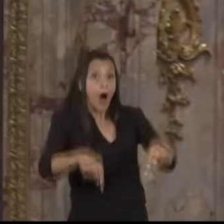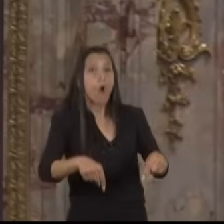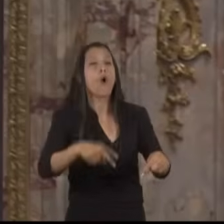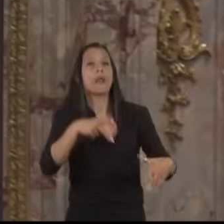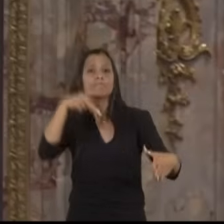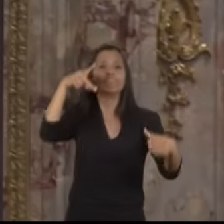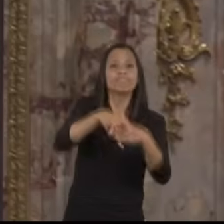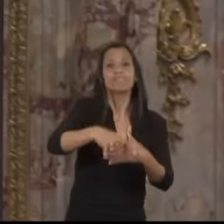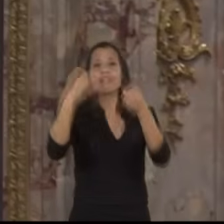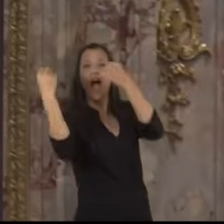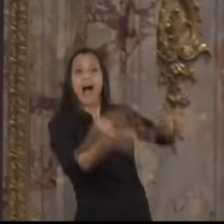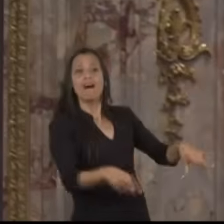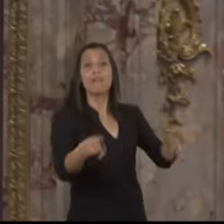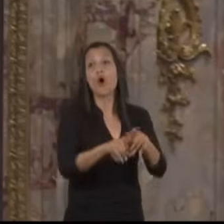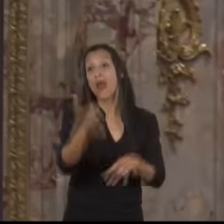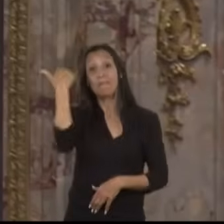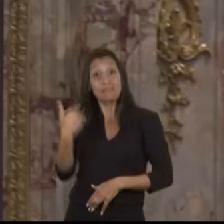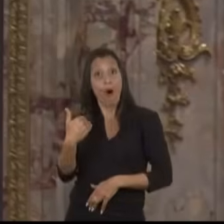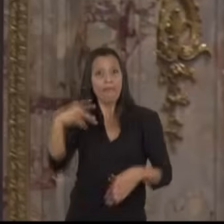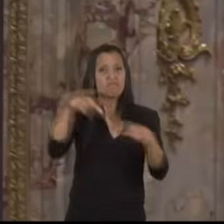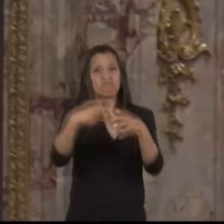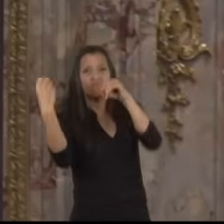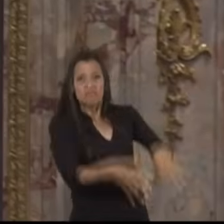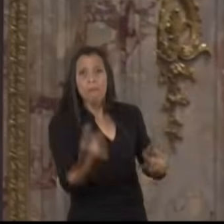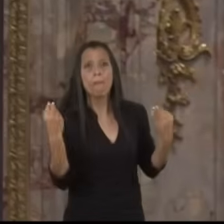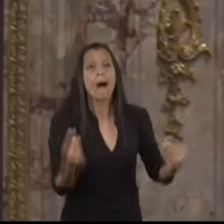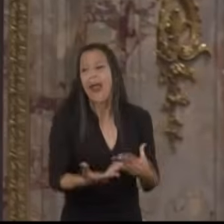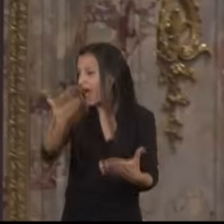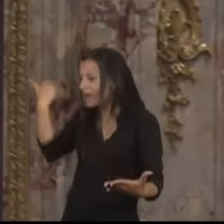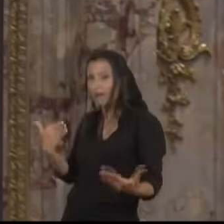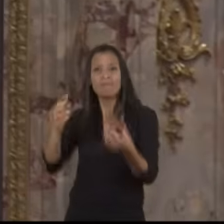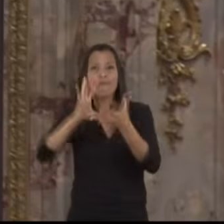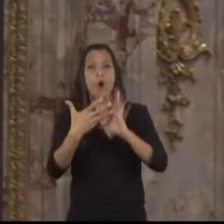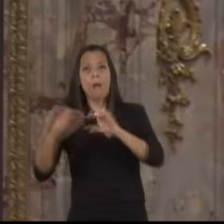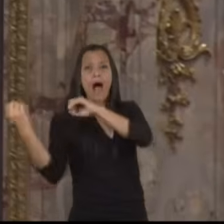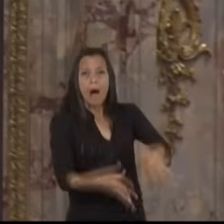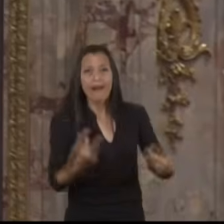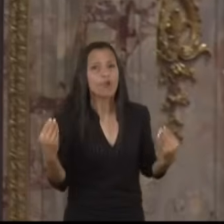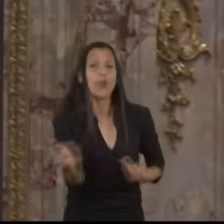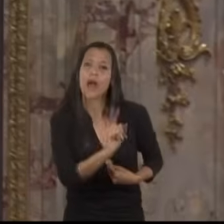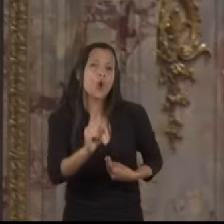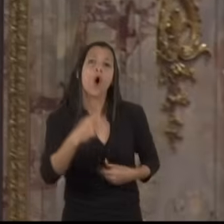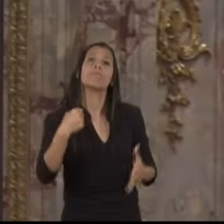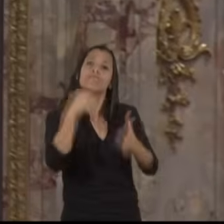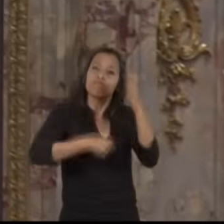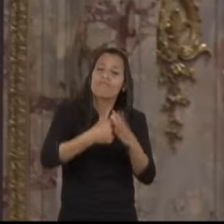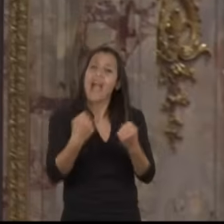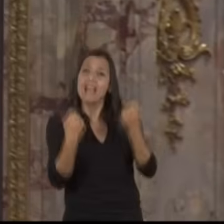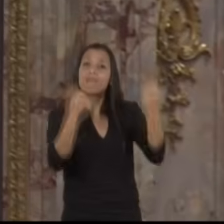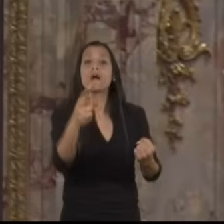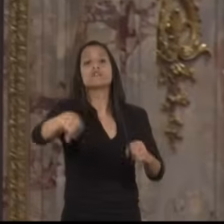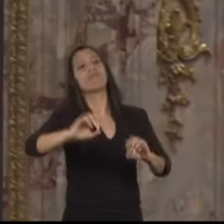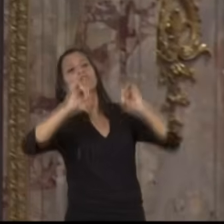proceso de cambio que hemos emprendido, habremos tirado a la basura todo el esfuerzo que hemos hecho. No